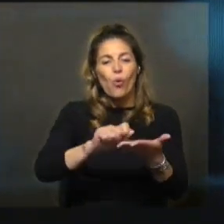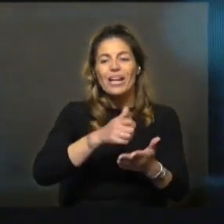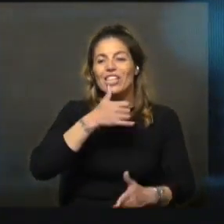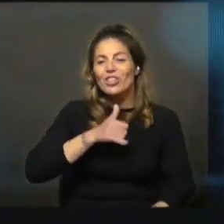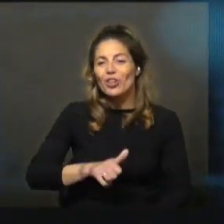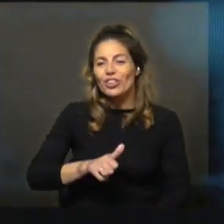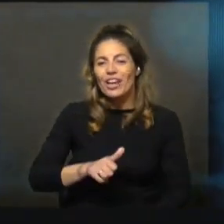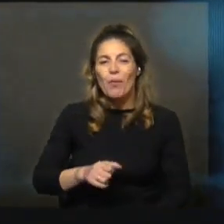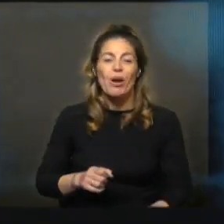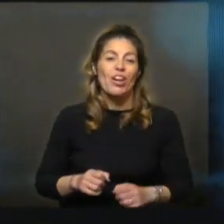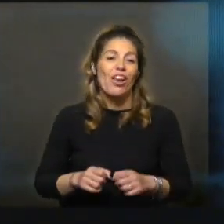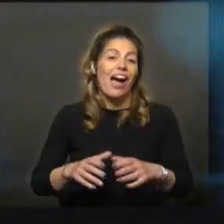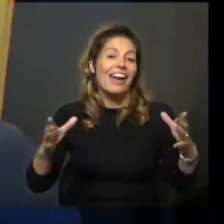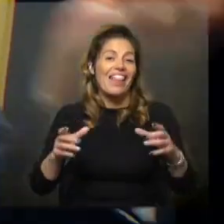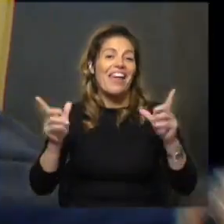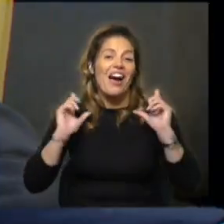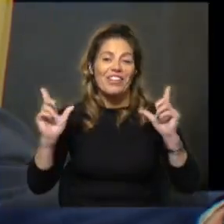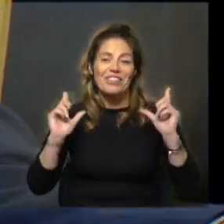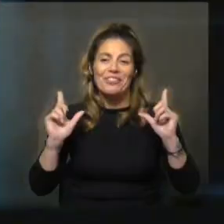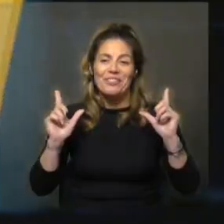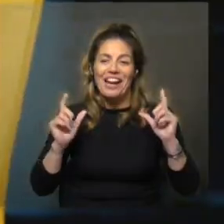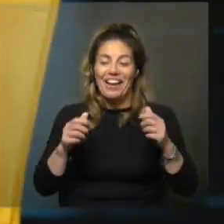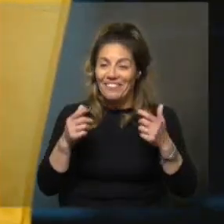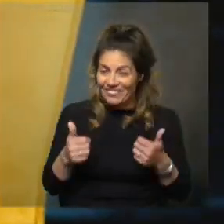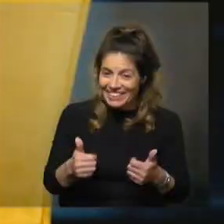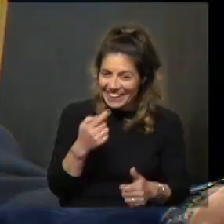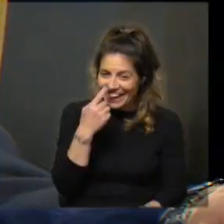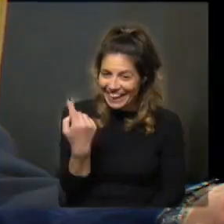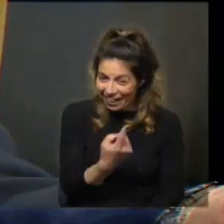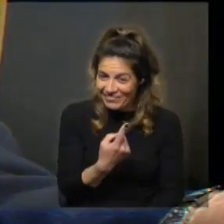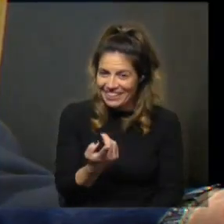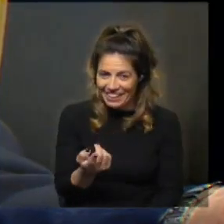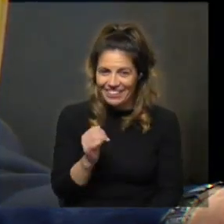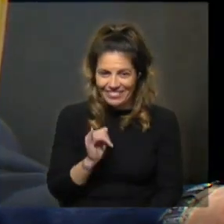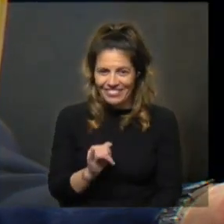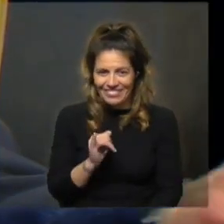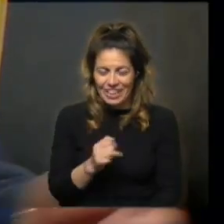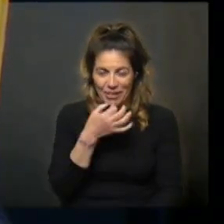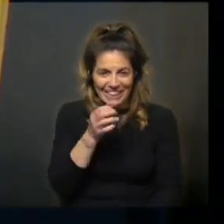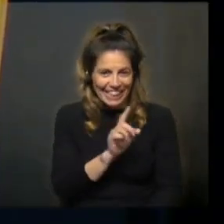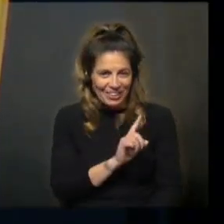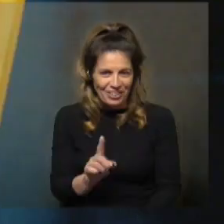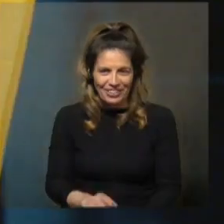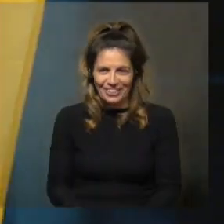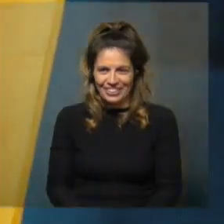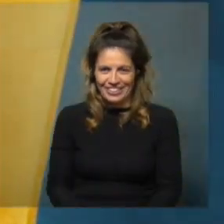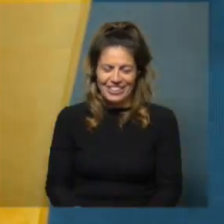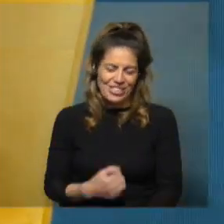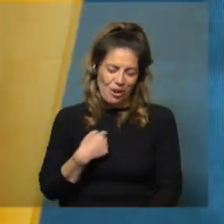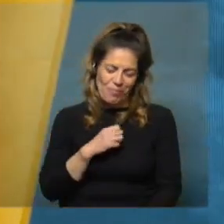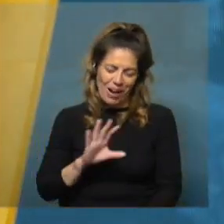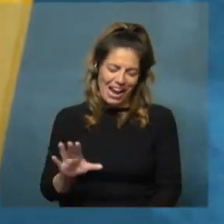hablando La Gran Aventura no La Gran Aventura viste que era rápida para improvisar y me dijiste que no soy